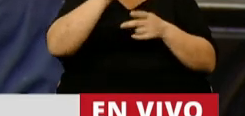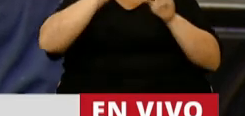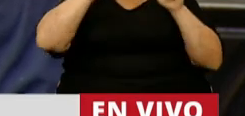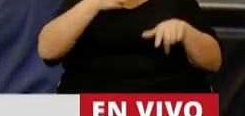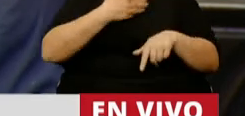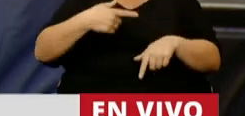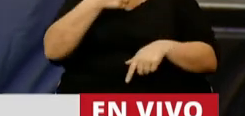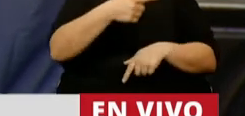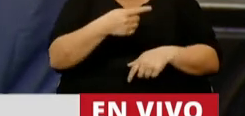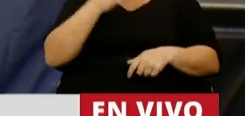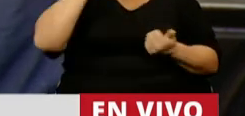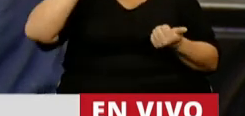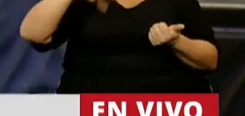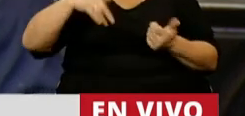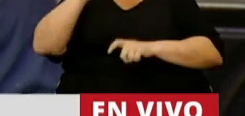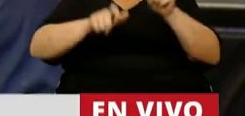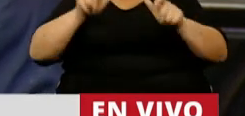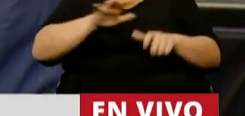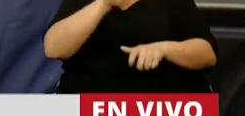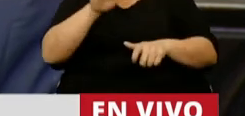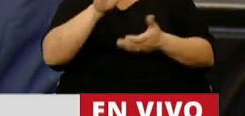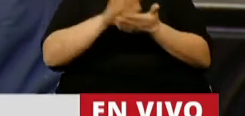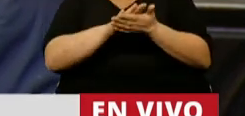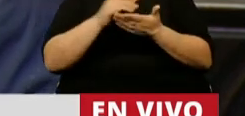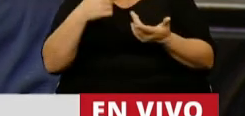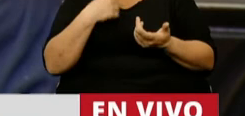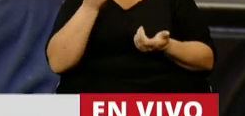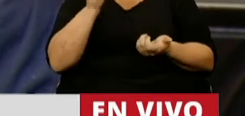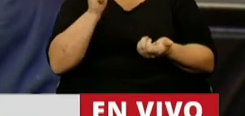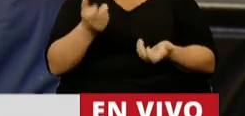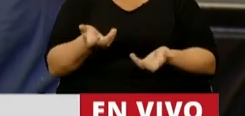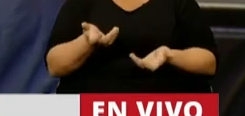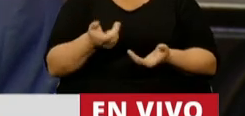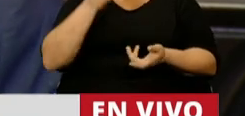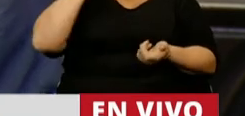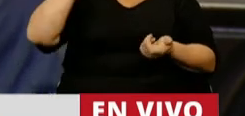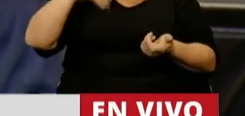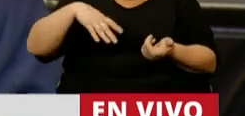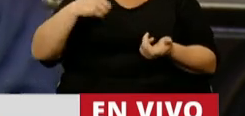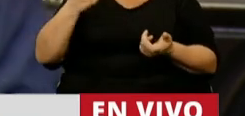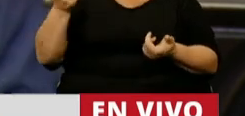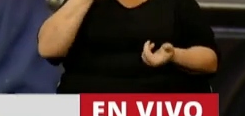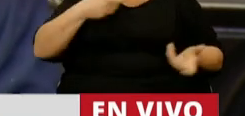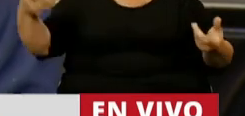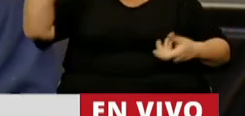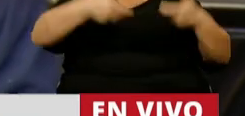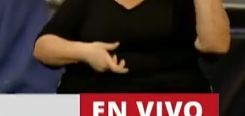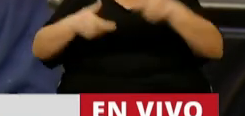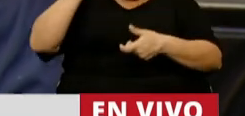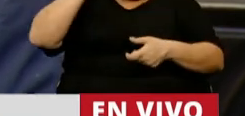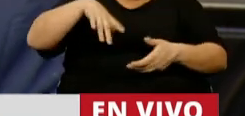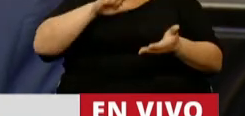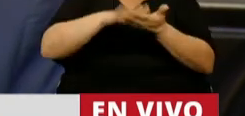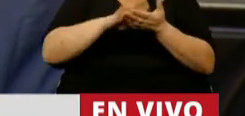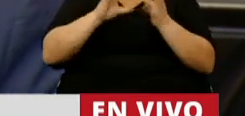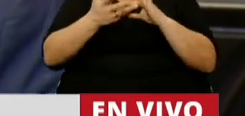gobierno, hay desconfianza de los ciudadanos respecto a nuestra moneda, hay desconfianza de los inversores